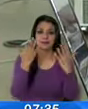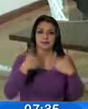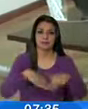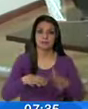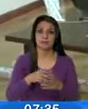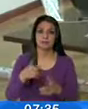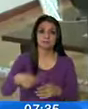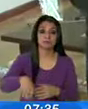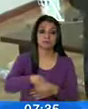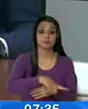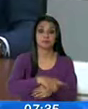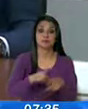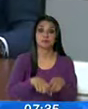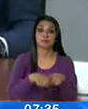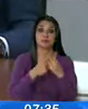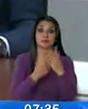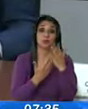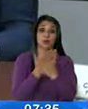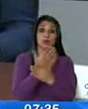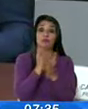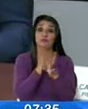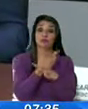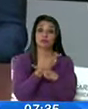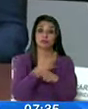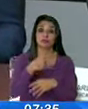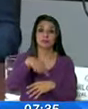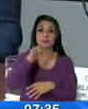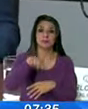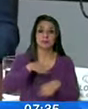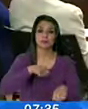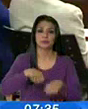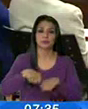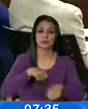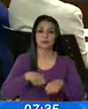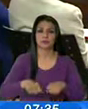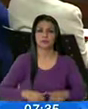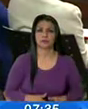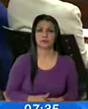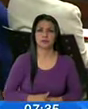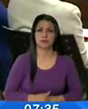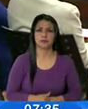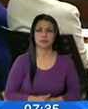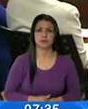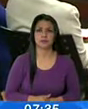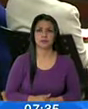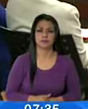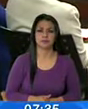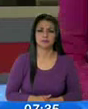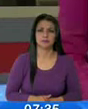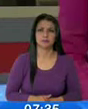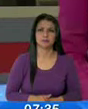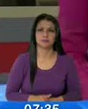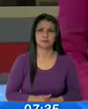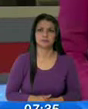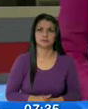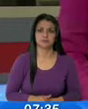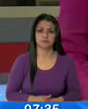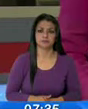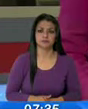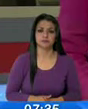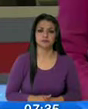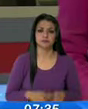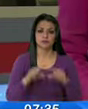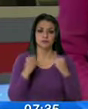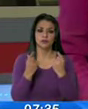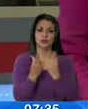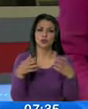entonces ejercerán sus nuevas funciones a partir del 1 de mayo. En Quito informó Andrea Orbe. Gremios de médicos